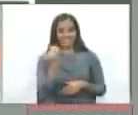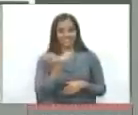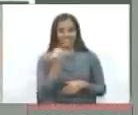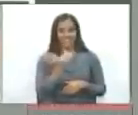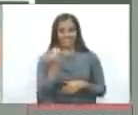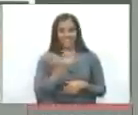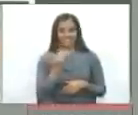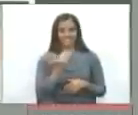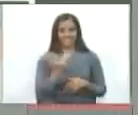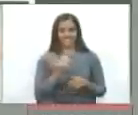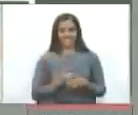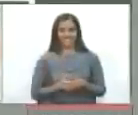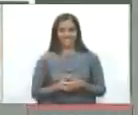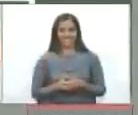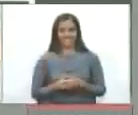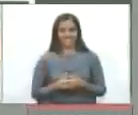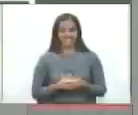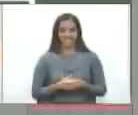Mire,